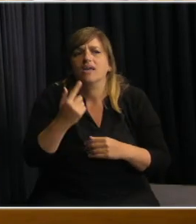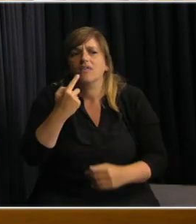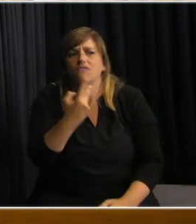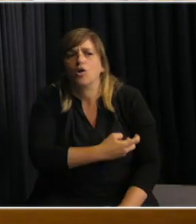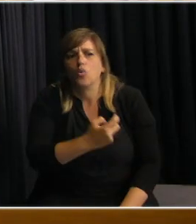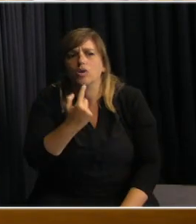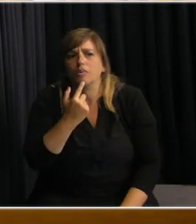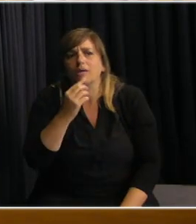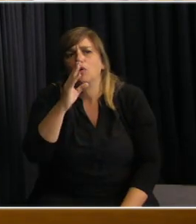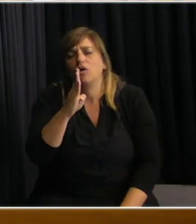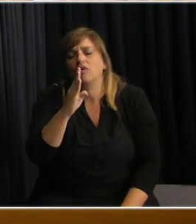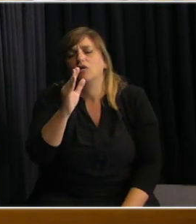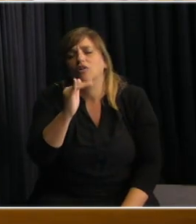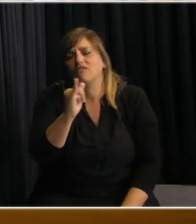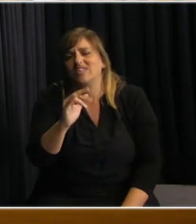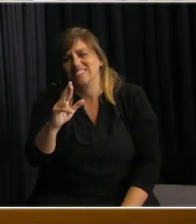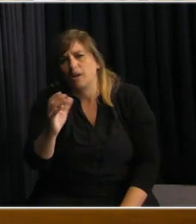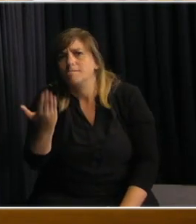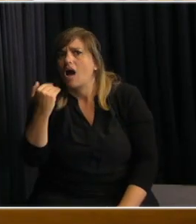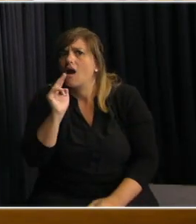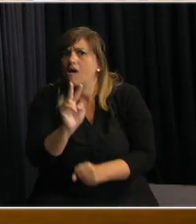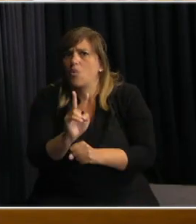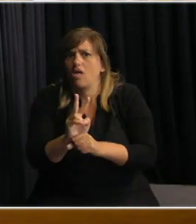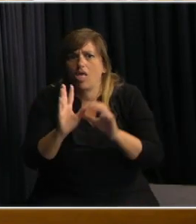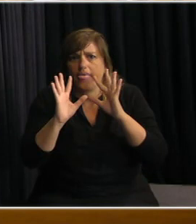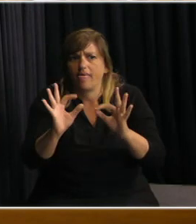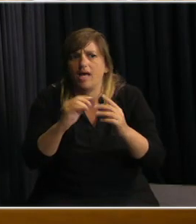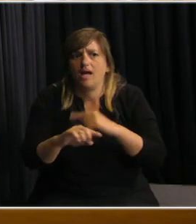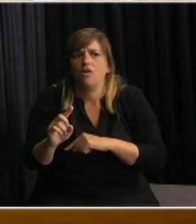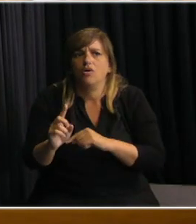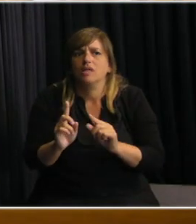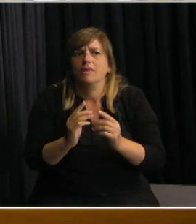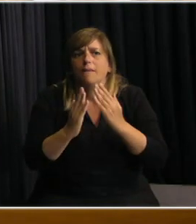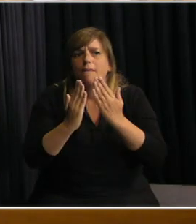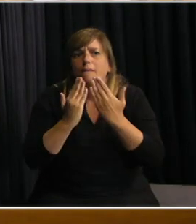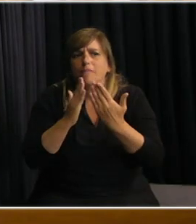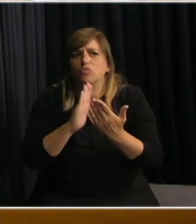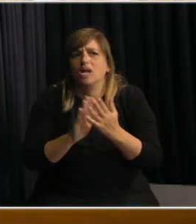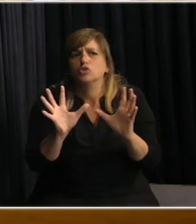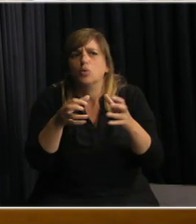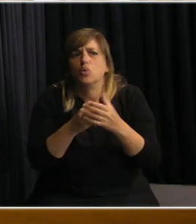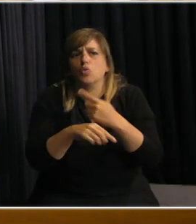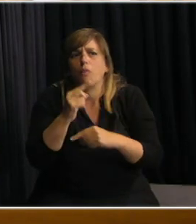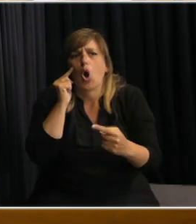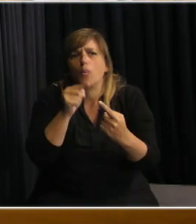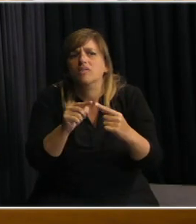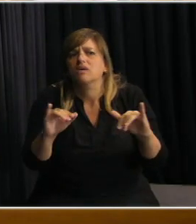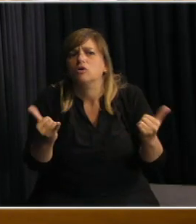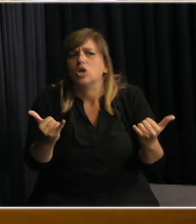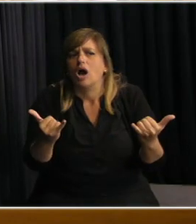el caso de la Pfizer, que requiere mayores cuidados, por un lado, y preguntarle también sobre los grupos objetivos. Me imagino que